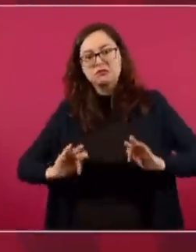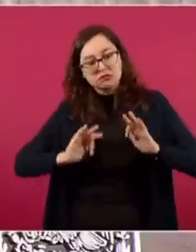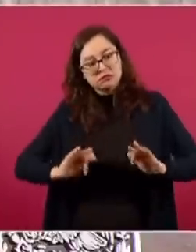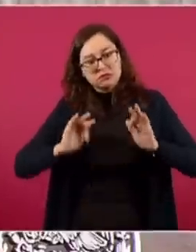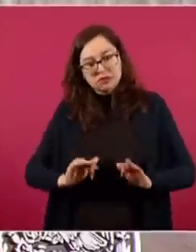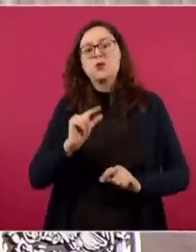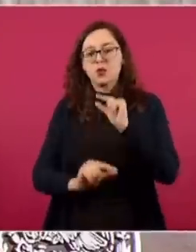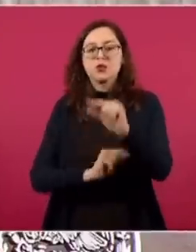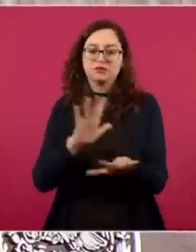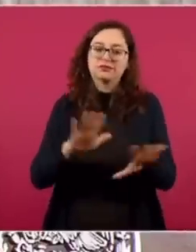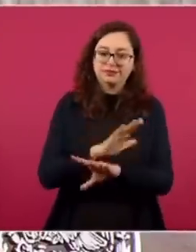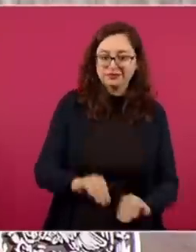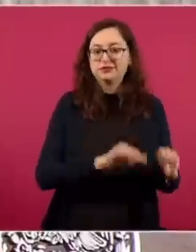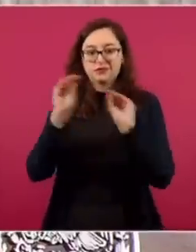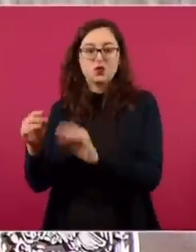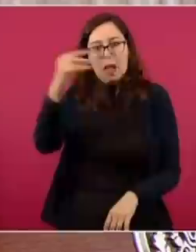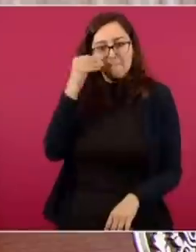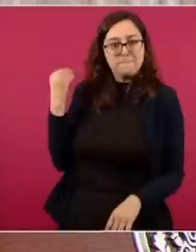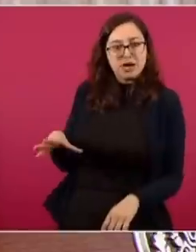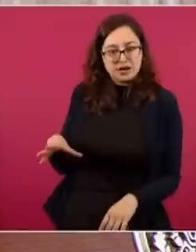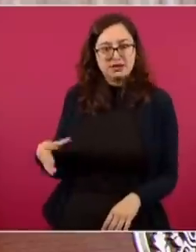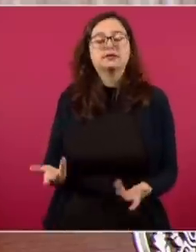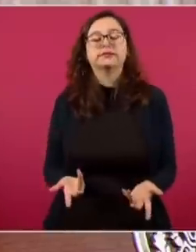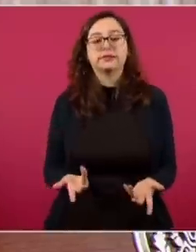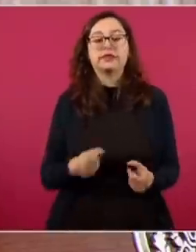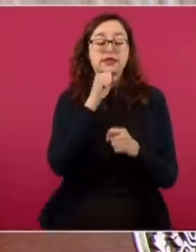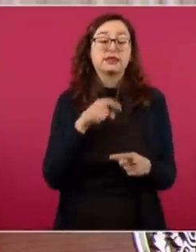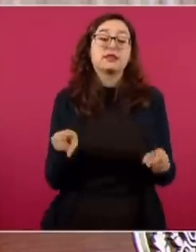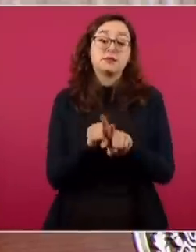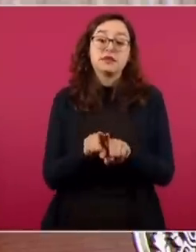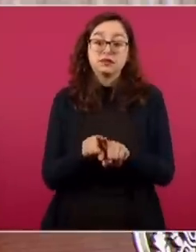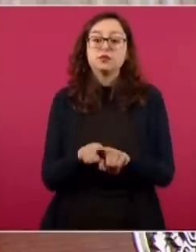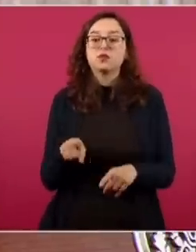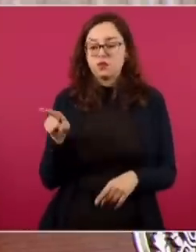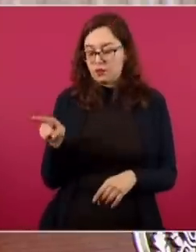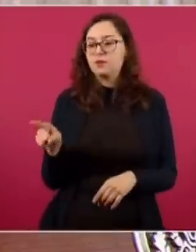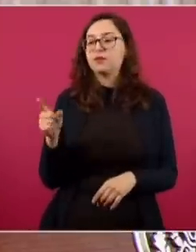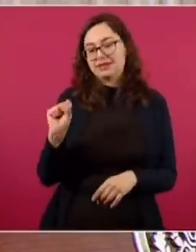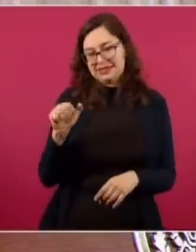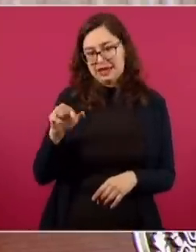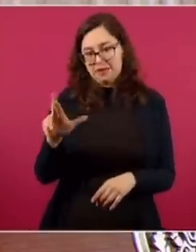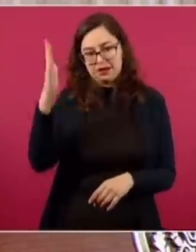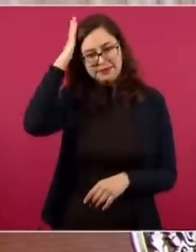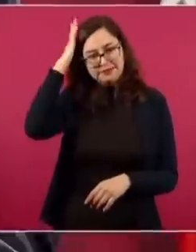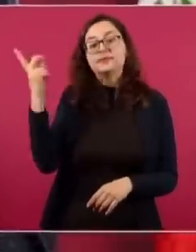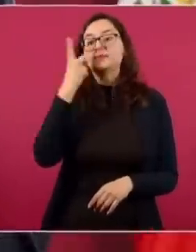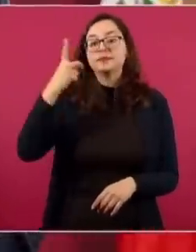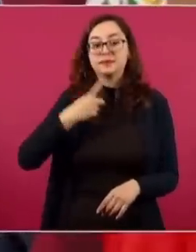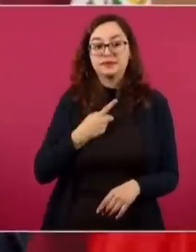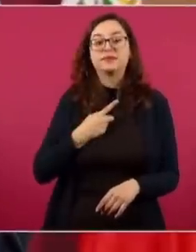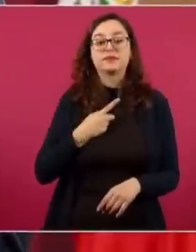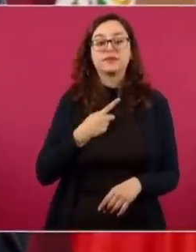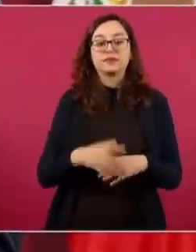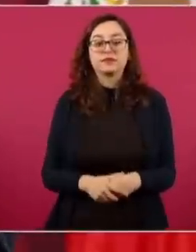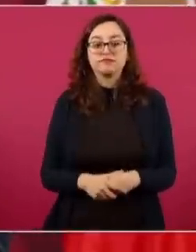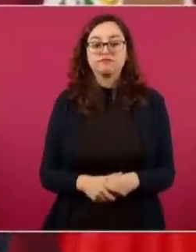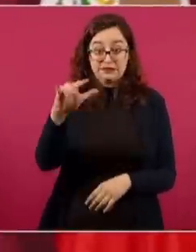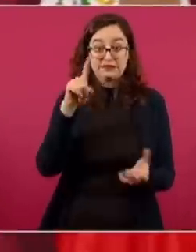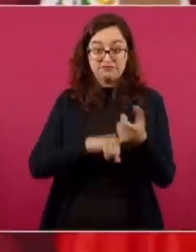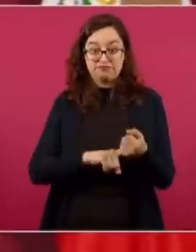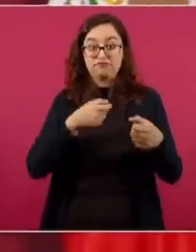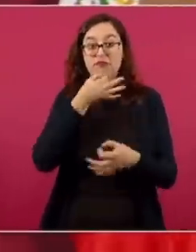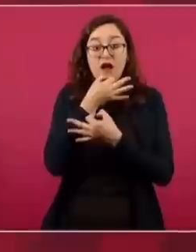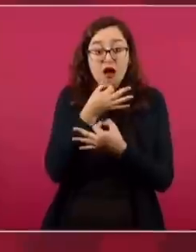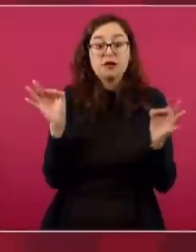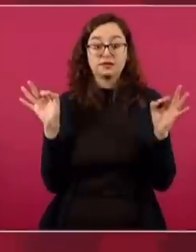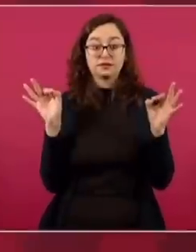poco entendiendo la nueva realidad. El almirante me acababa de informar que, igual, por el sonido del avión, alguien le había comentado de